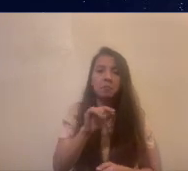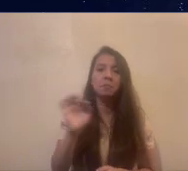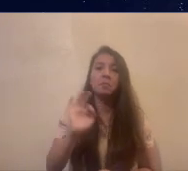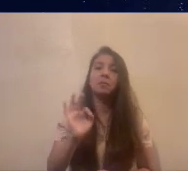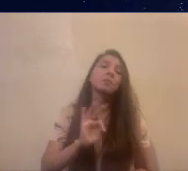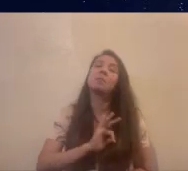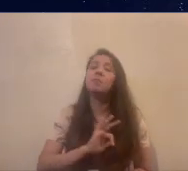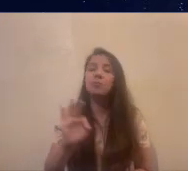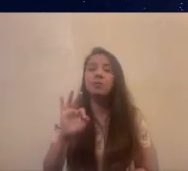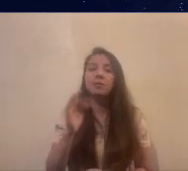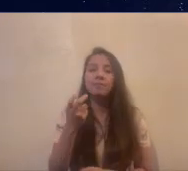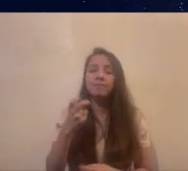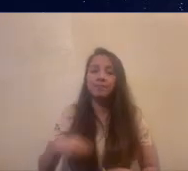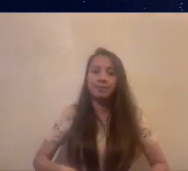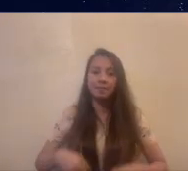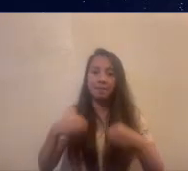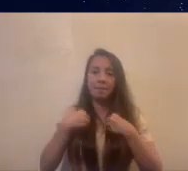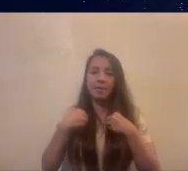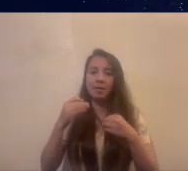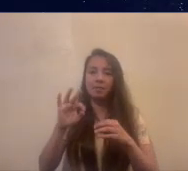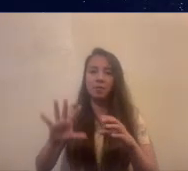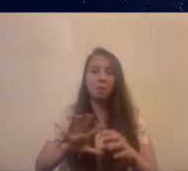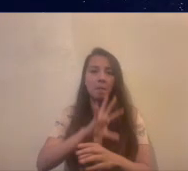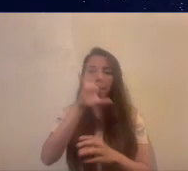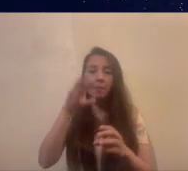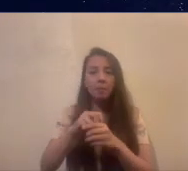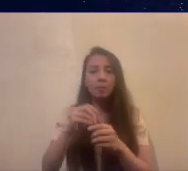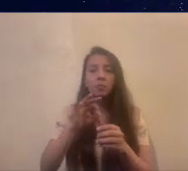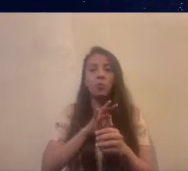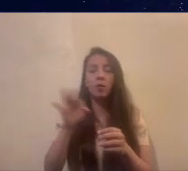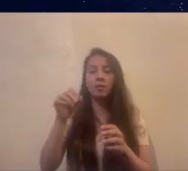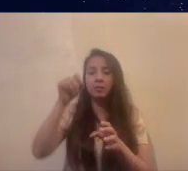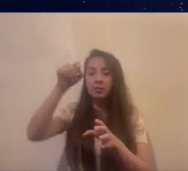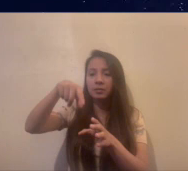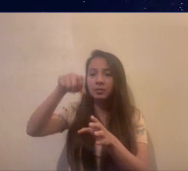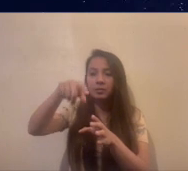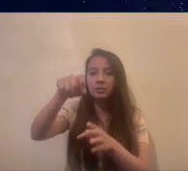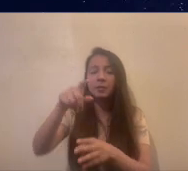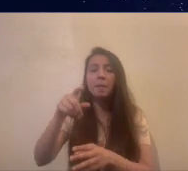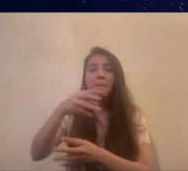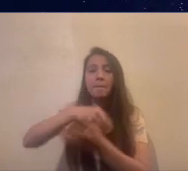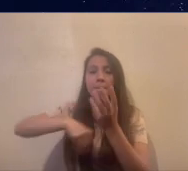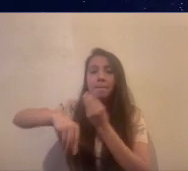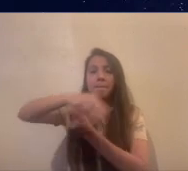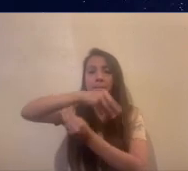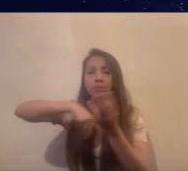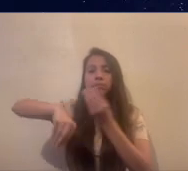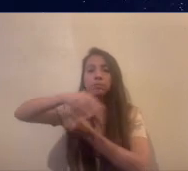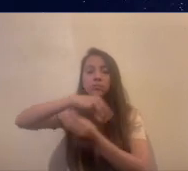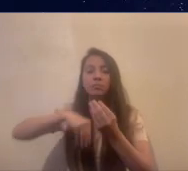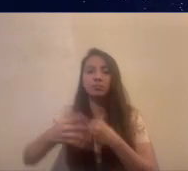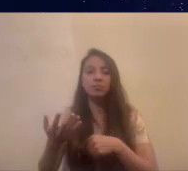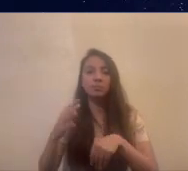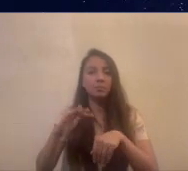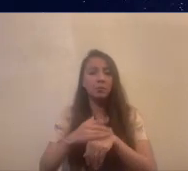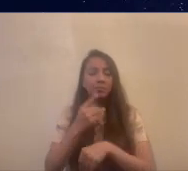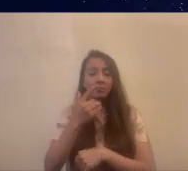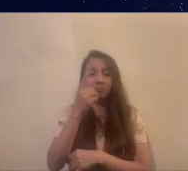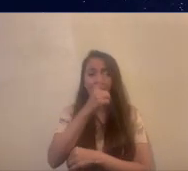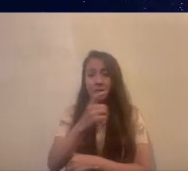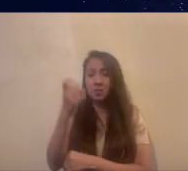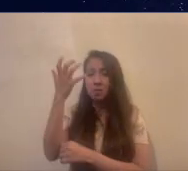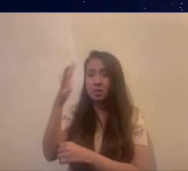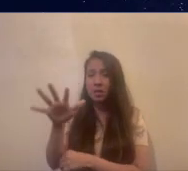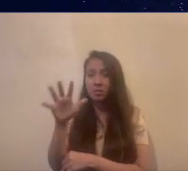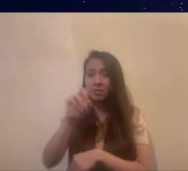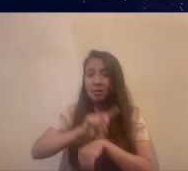El desafío de cumplir un ciclo de vida completo y regenerar semillas a partir de estas, porque uno dice 110